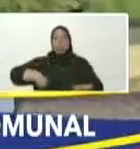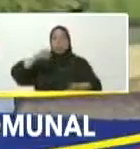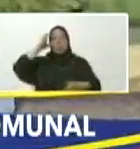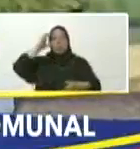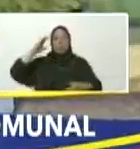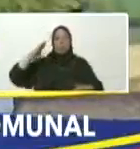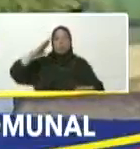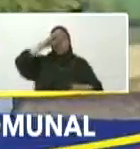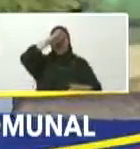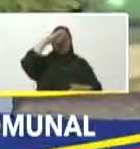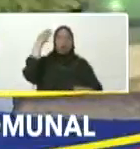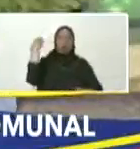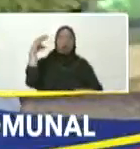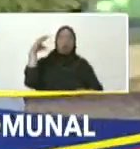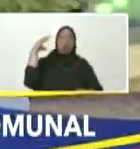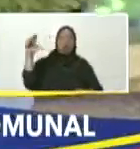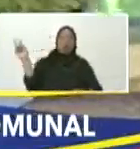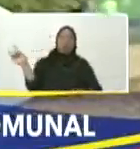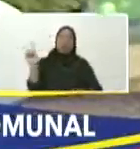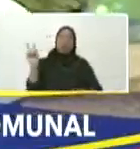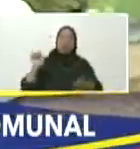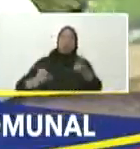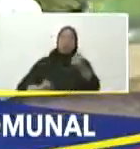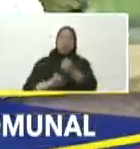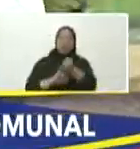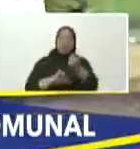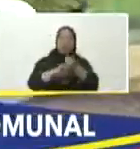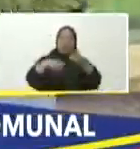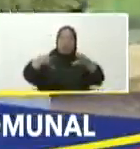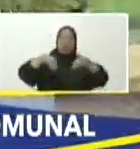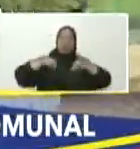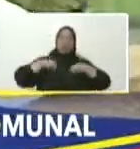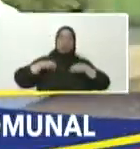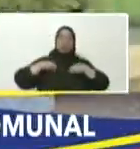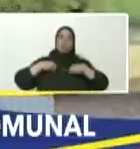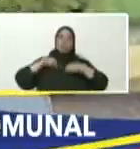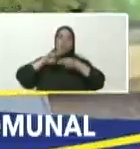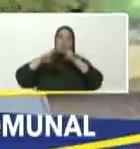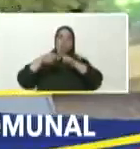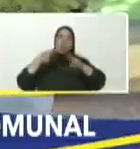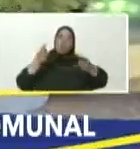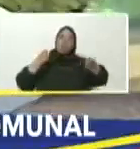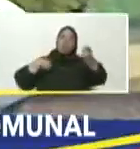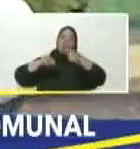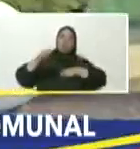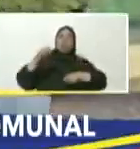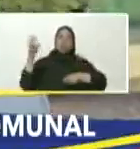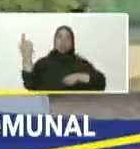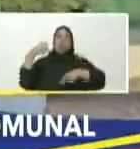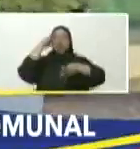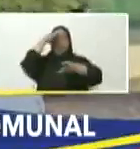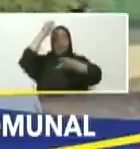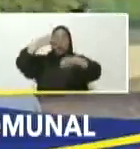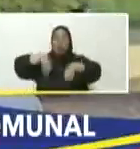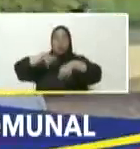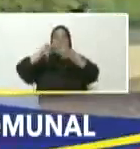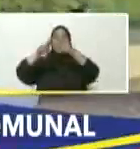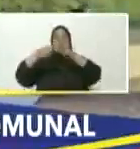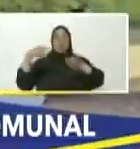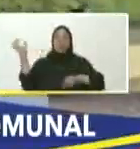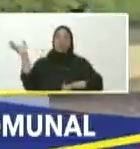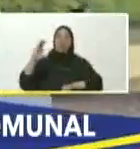colombia le decimos venezuela acepta el carácter de garantes de las negociaciones y de los acuerdos de paz de colombia